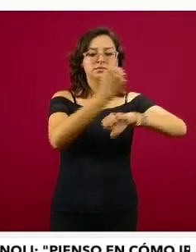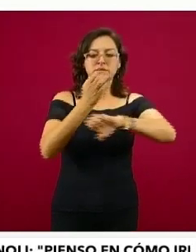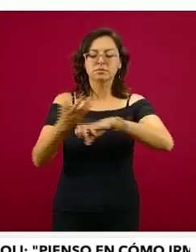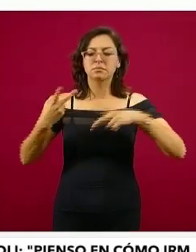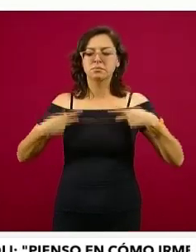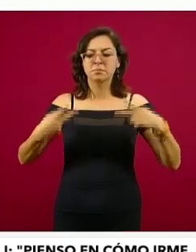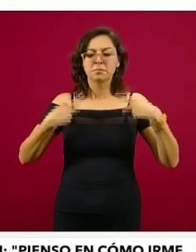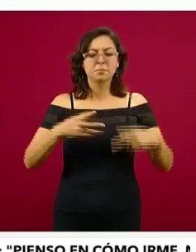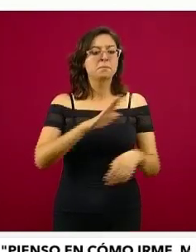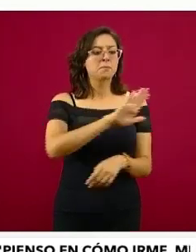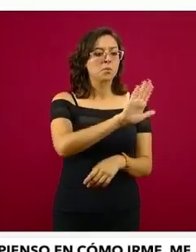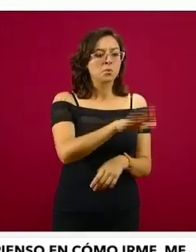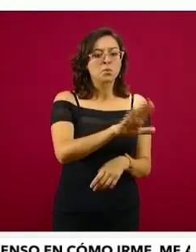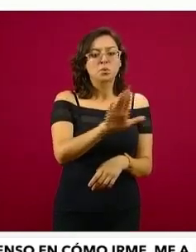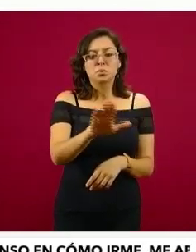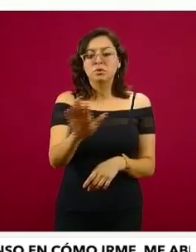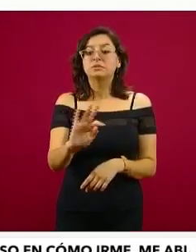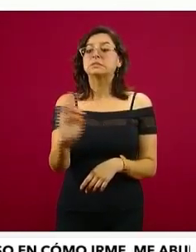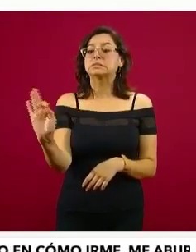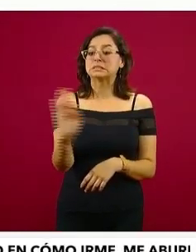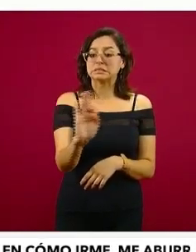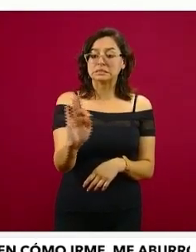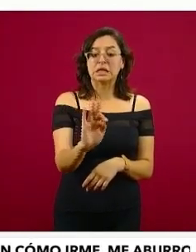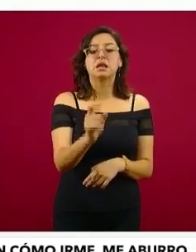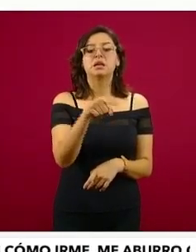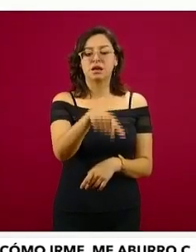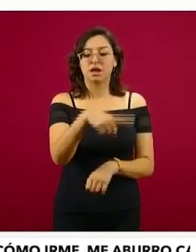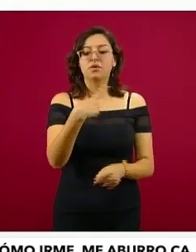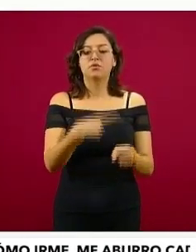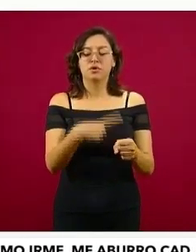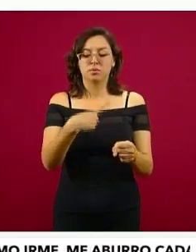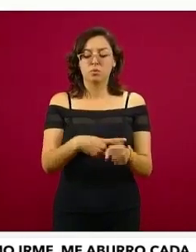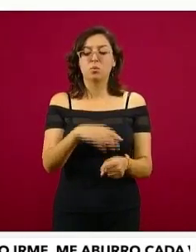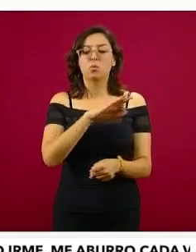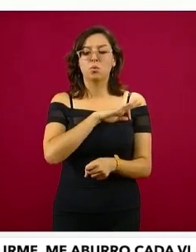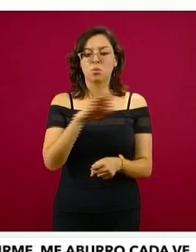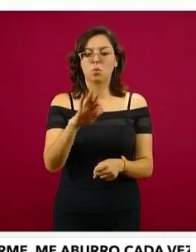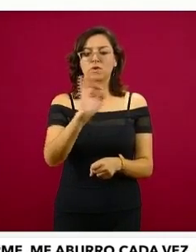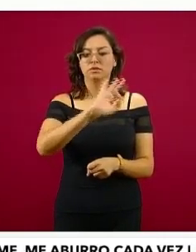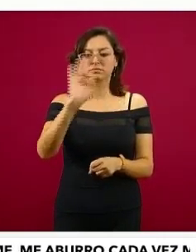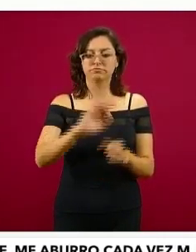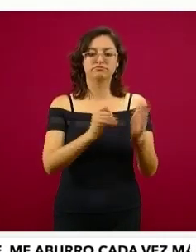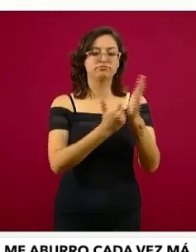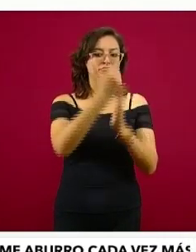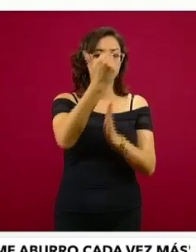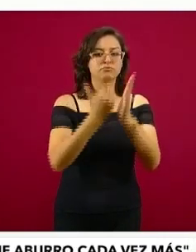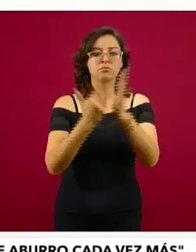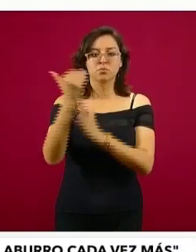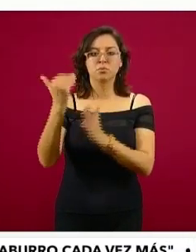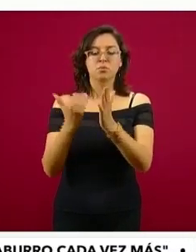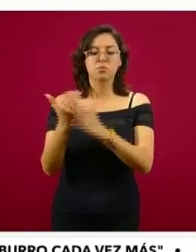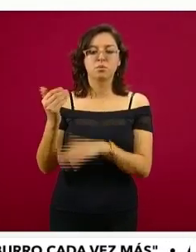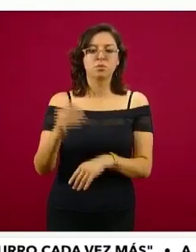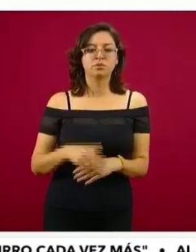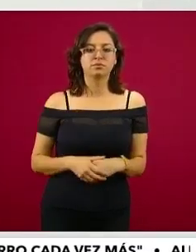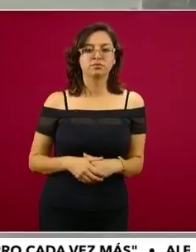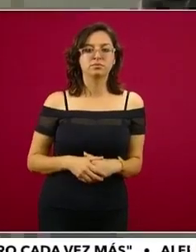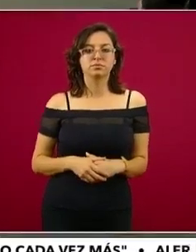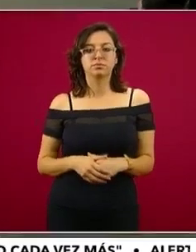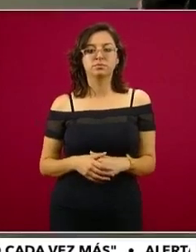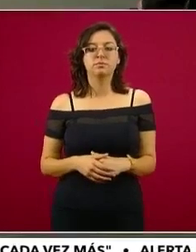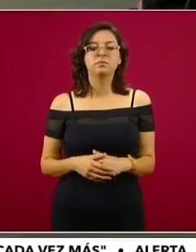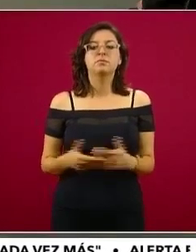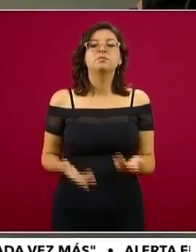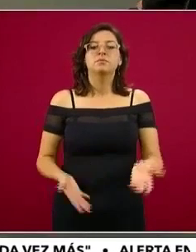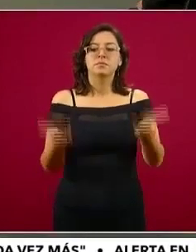defunciones sospechosas que podrían incrementar, por lo tanto, la estadística de cada una de ellas. En la siguiente